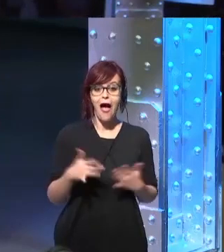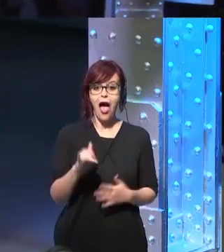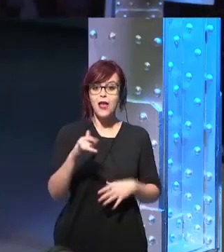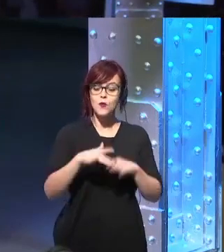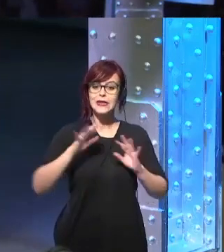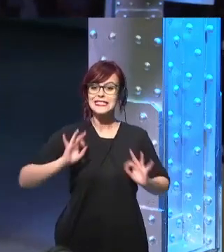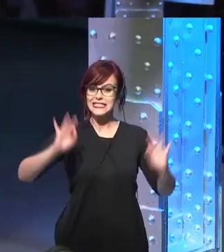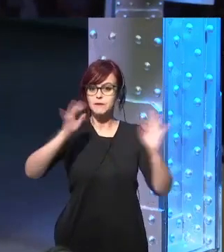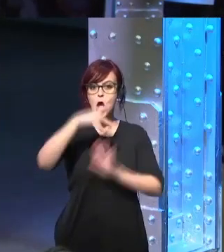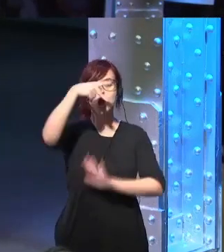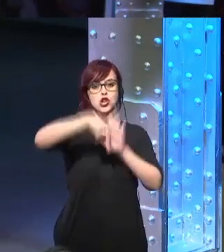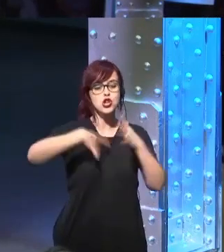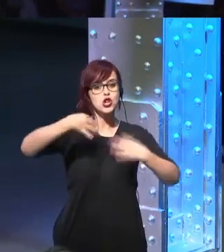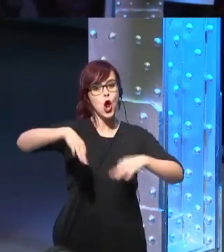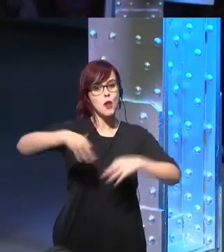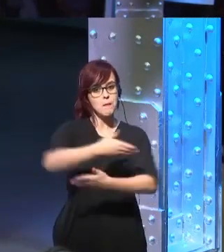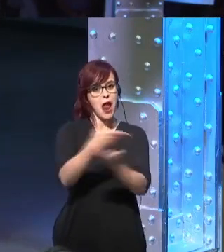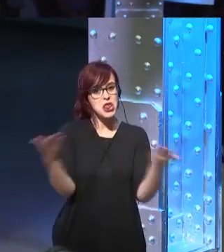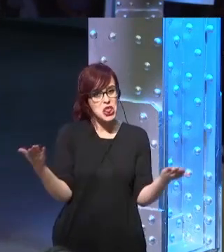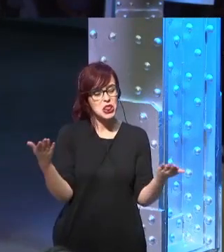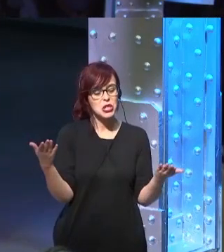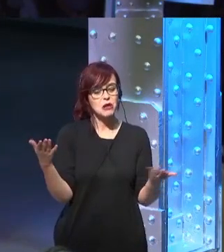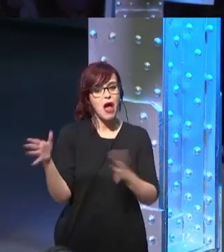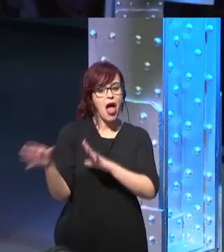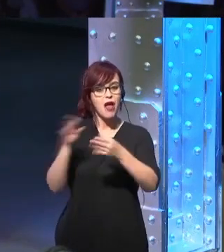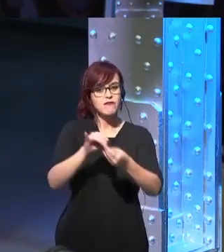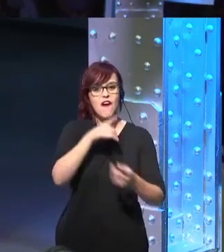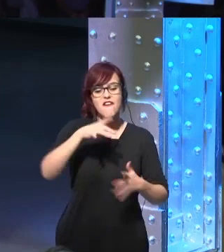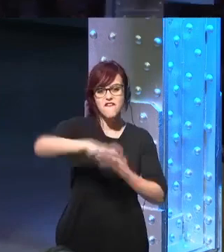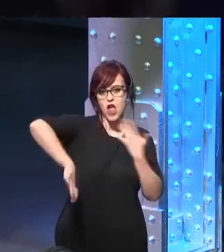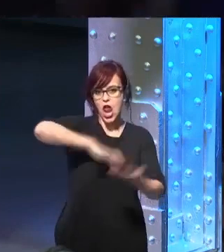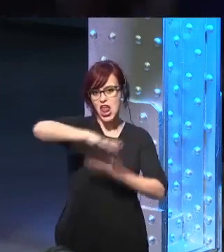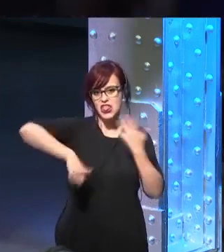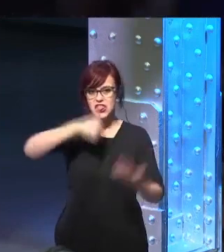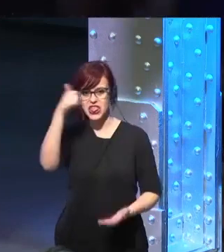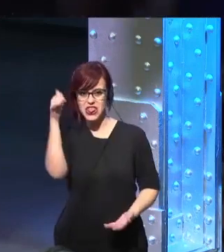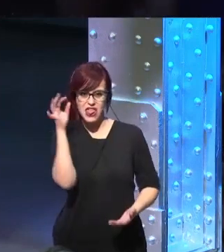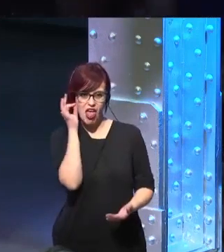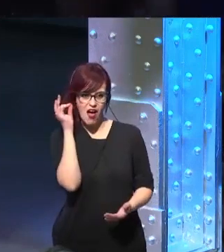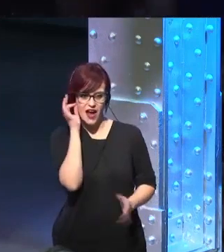Hay una especie de normalización de la violencia de género